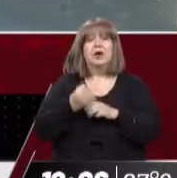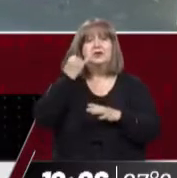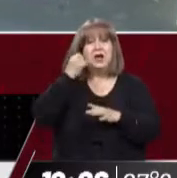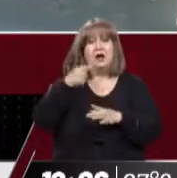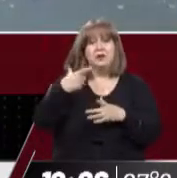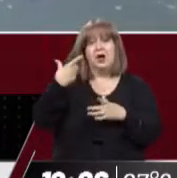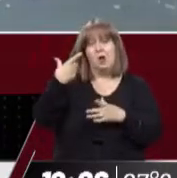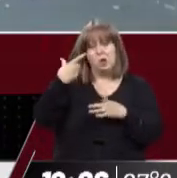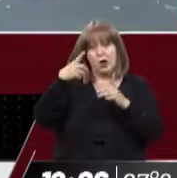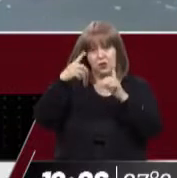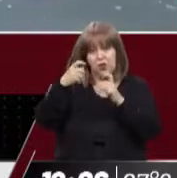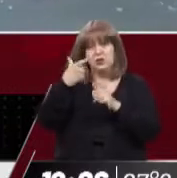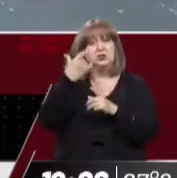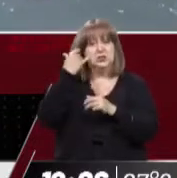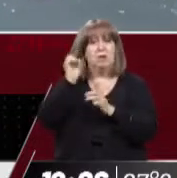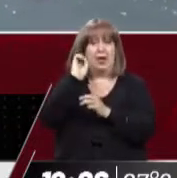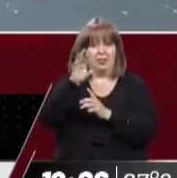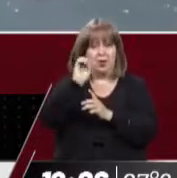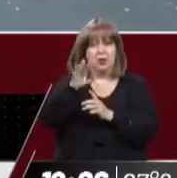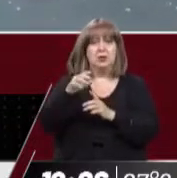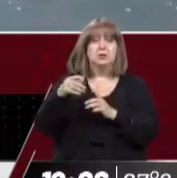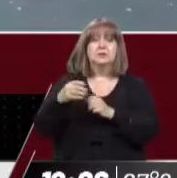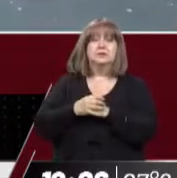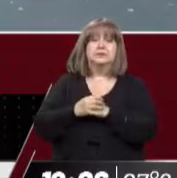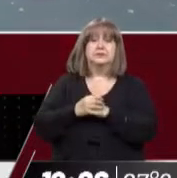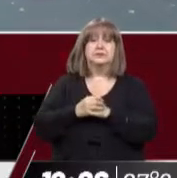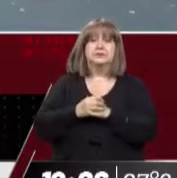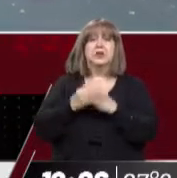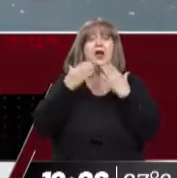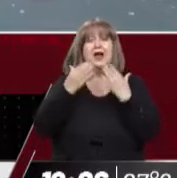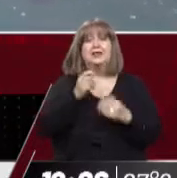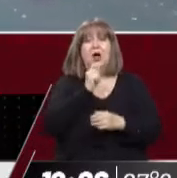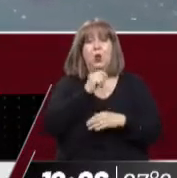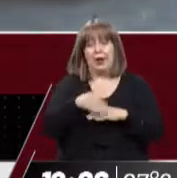puestos apenas fue el accidente. Gracias, Julián. Volvemos en instantes con vos.